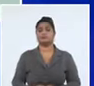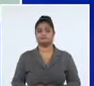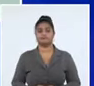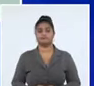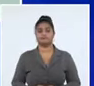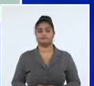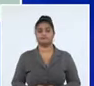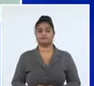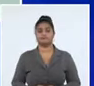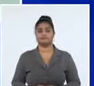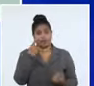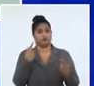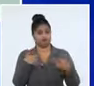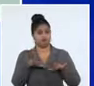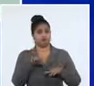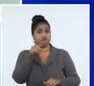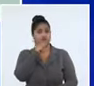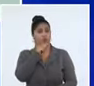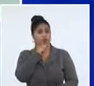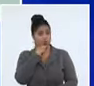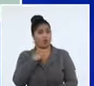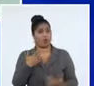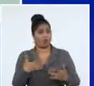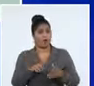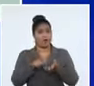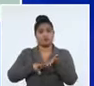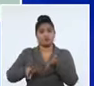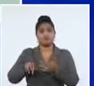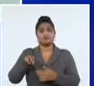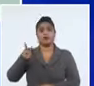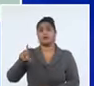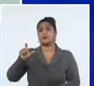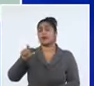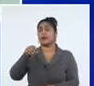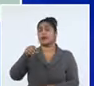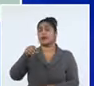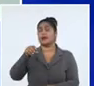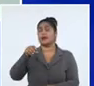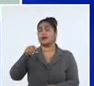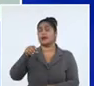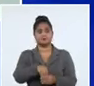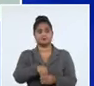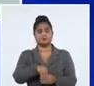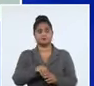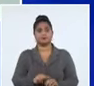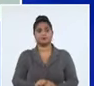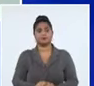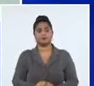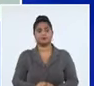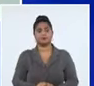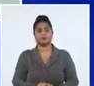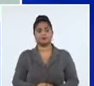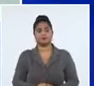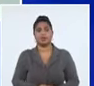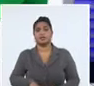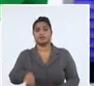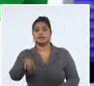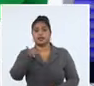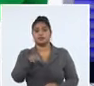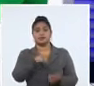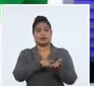decir que de Villa Clara es de las de mayores tasas en